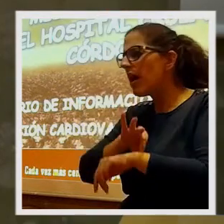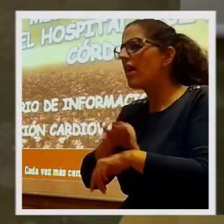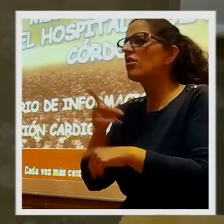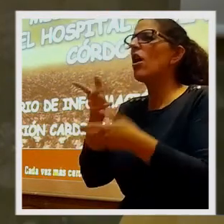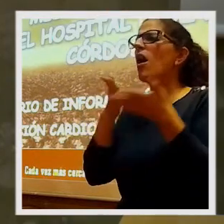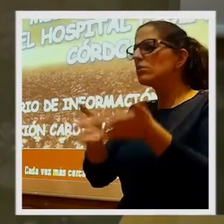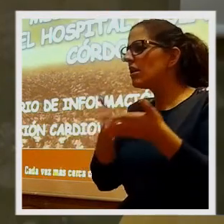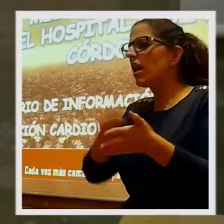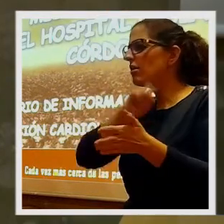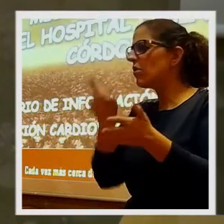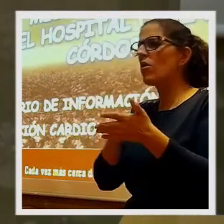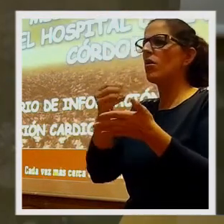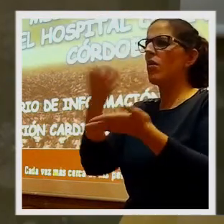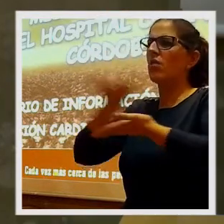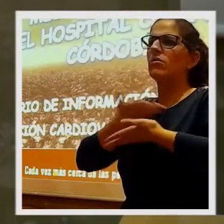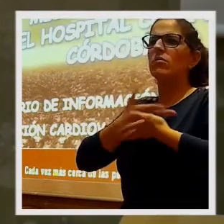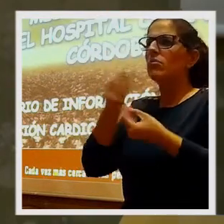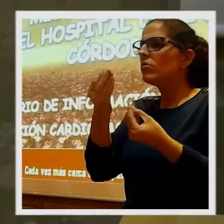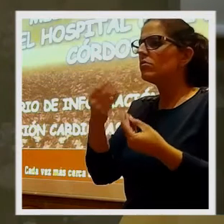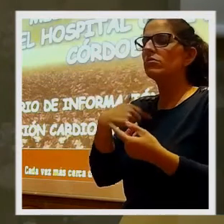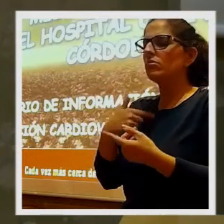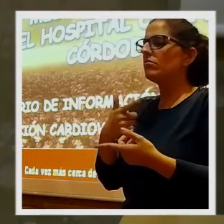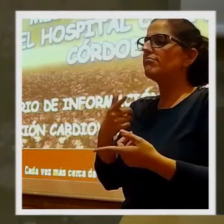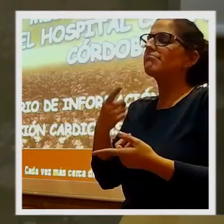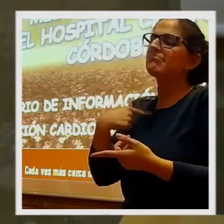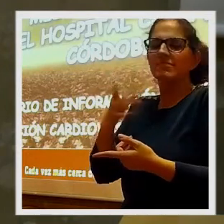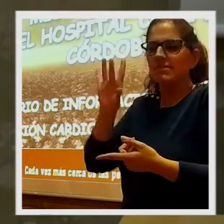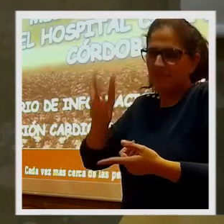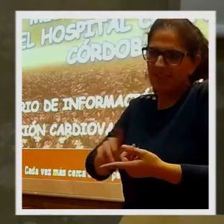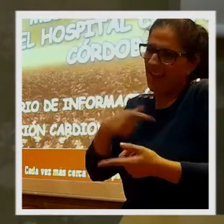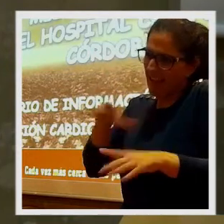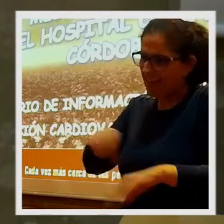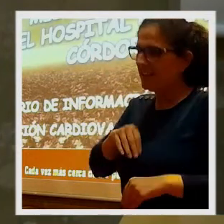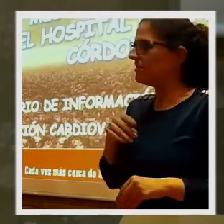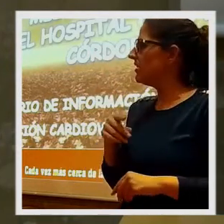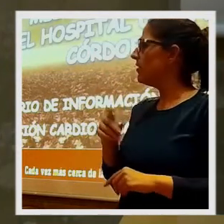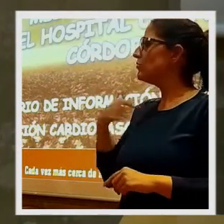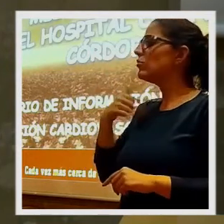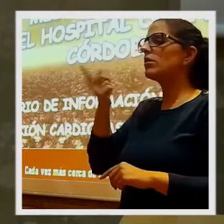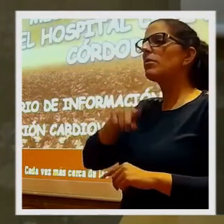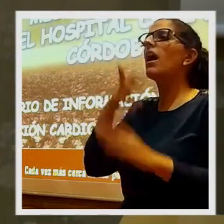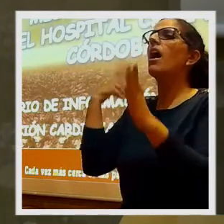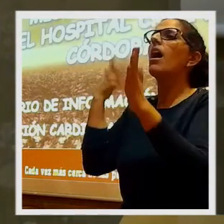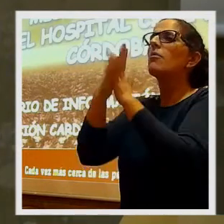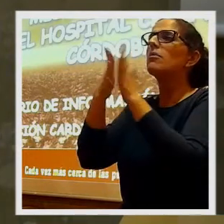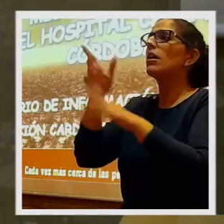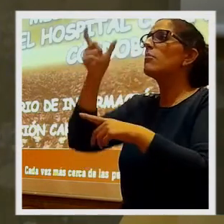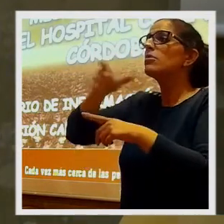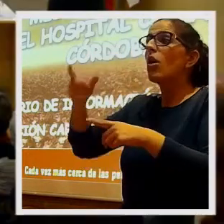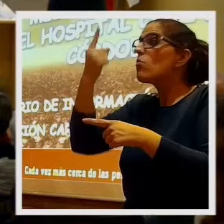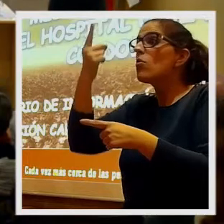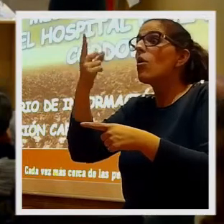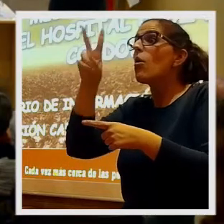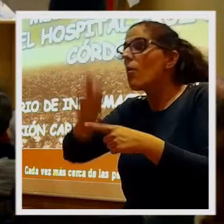personal auxiliar, fue tan maravilloso que no me podía negar. Y menos aún si esto que les voy a contar sirviera a una sola